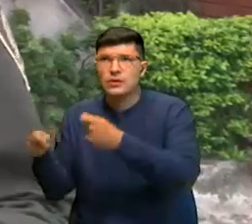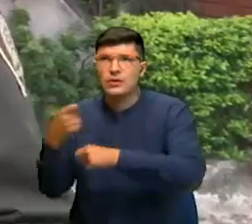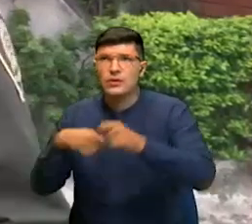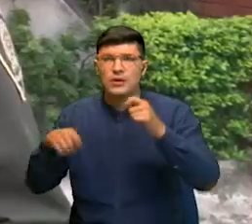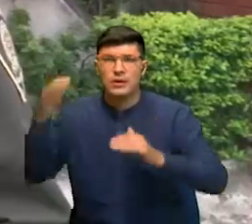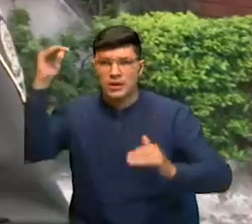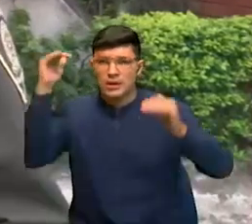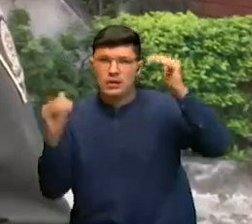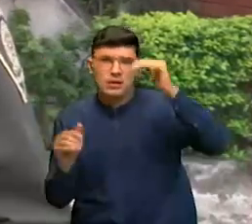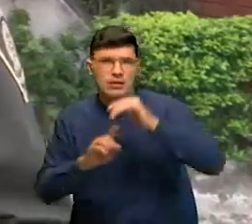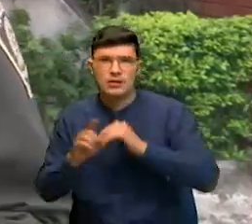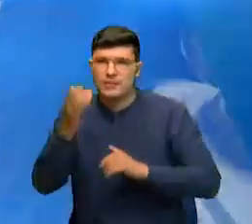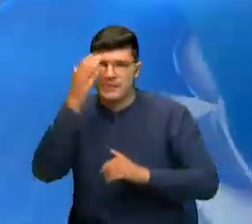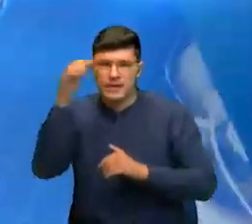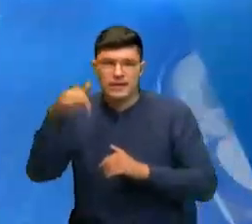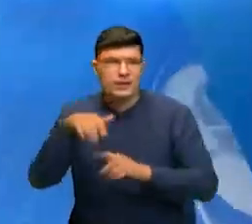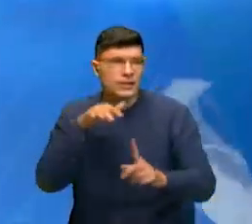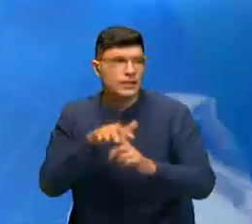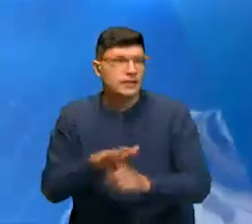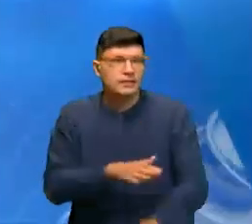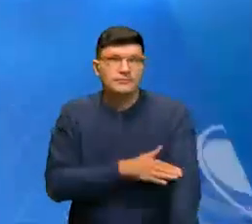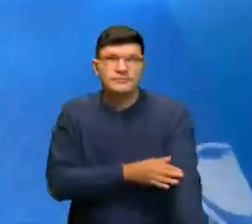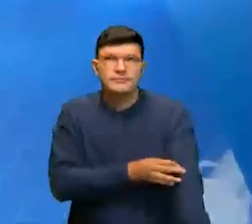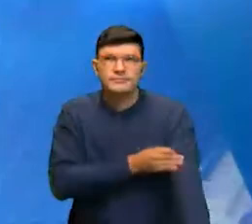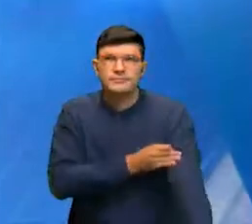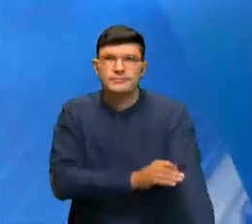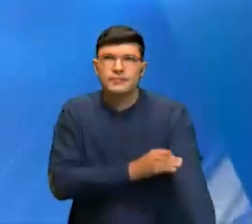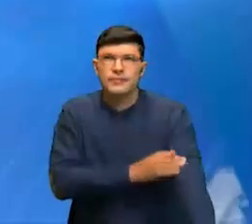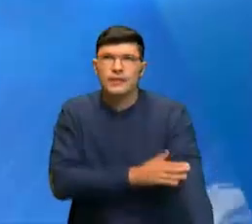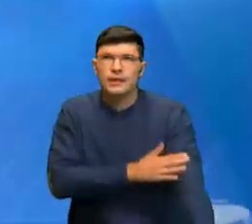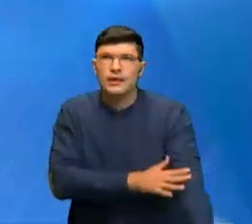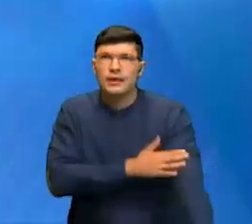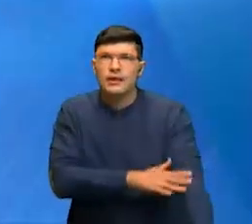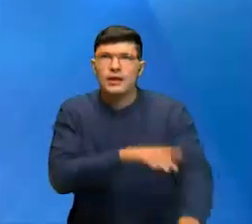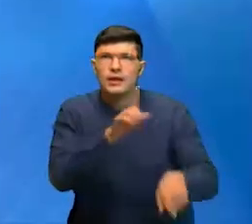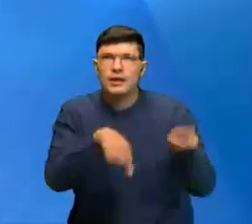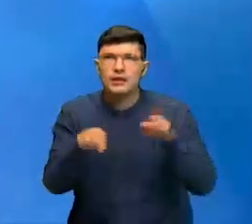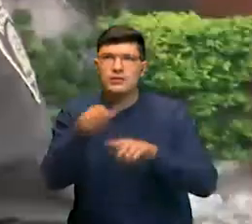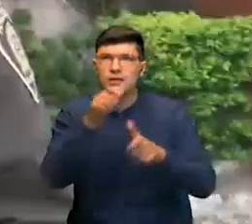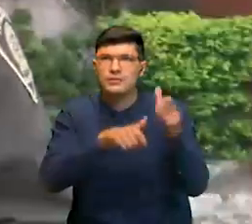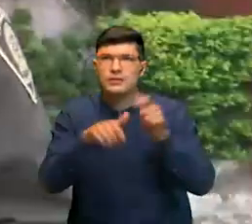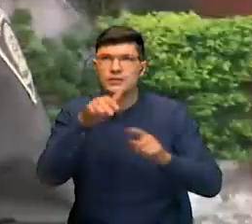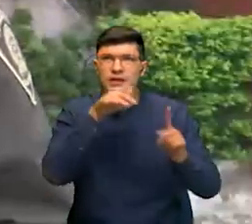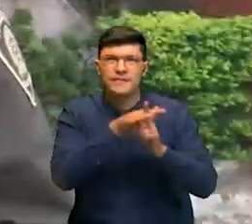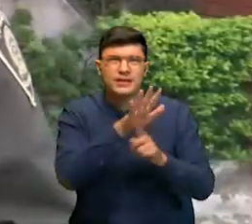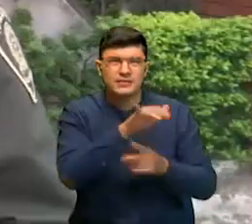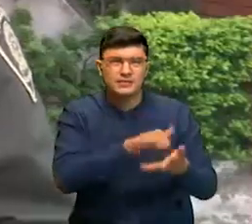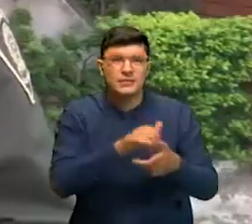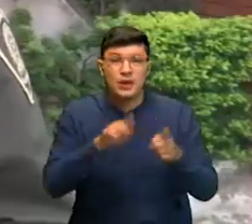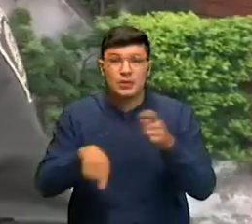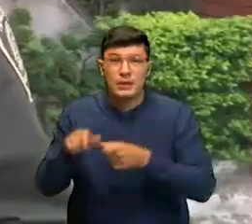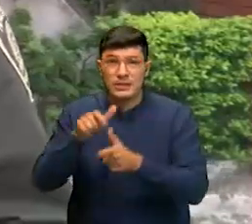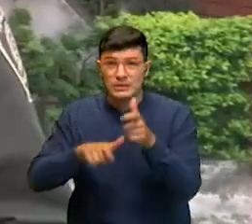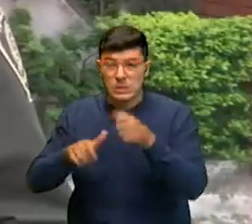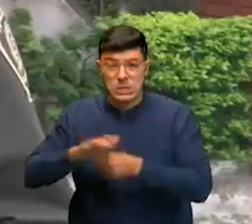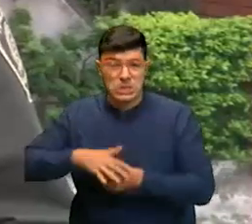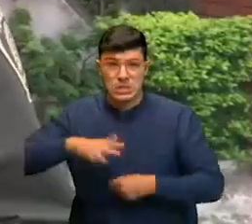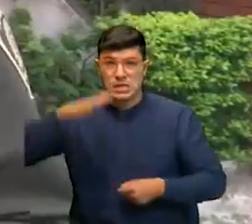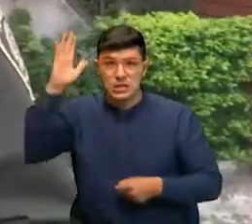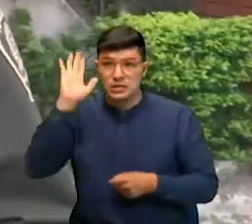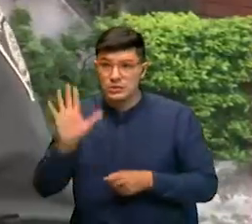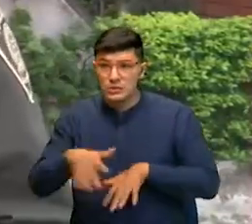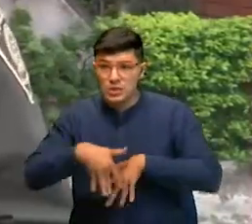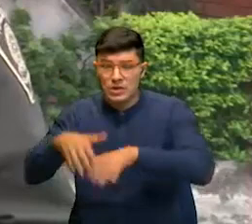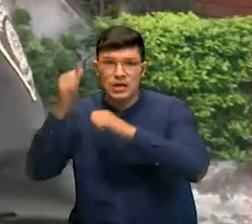tema de contrabando en el país. En medio del operativo se presentaron alteraciones de orden público. Algunas personas que en el marco de la